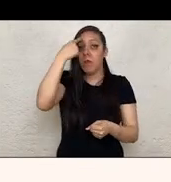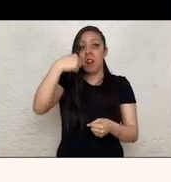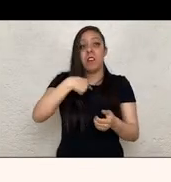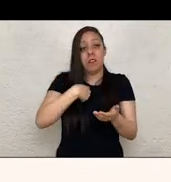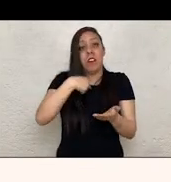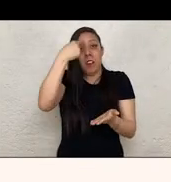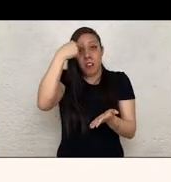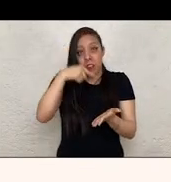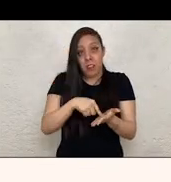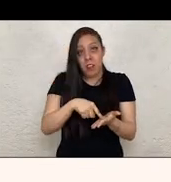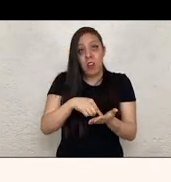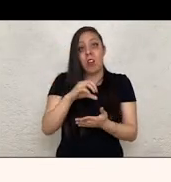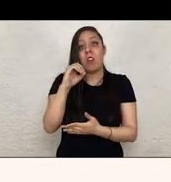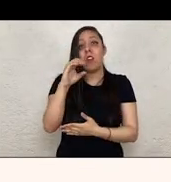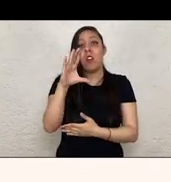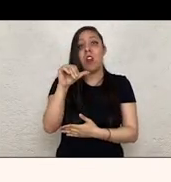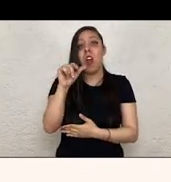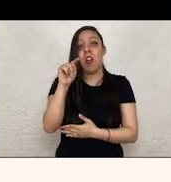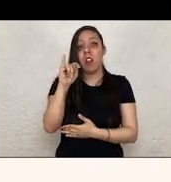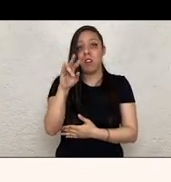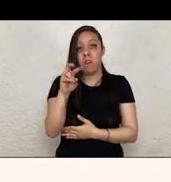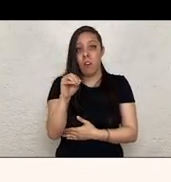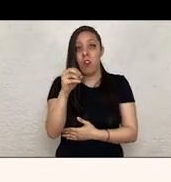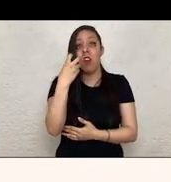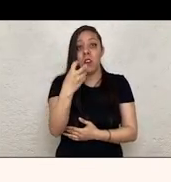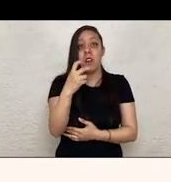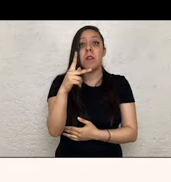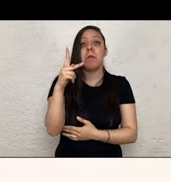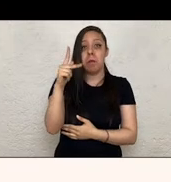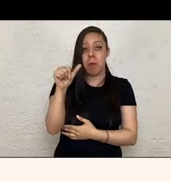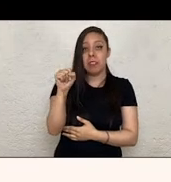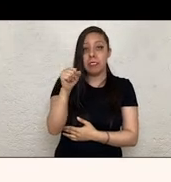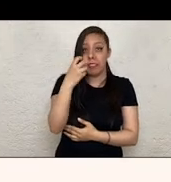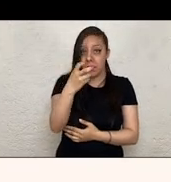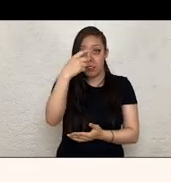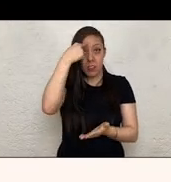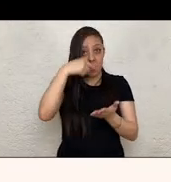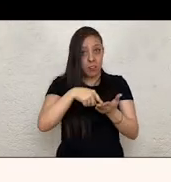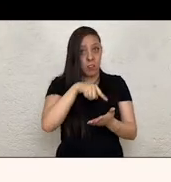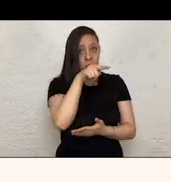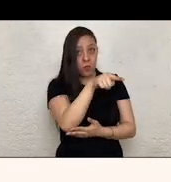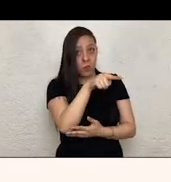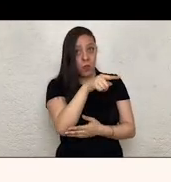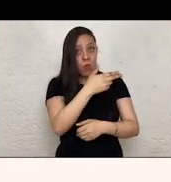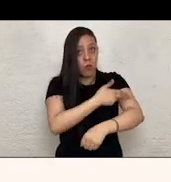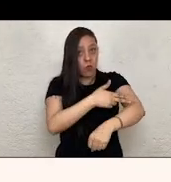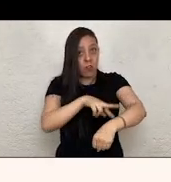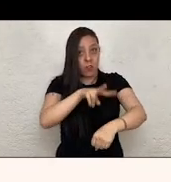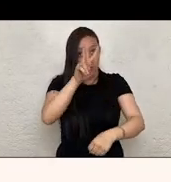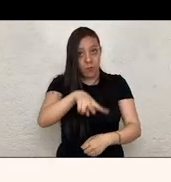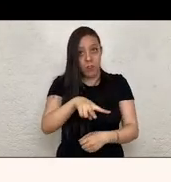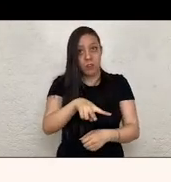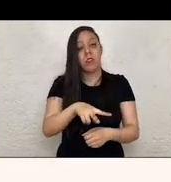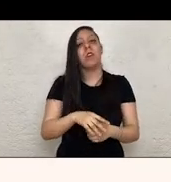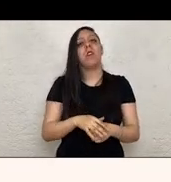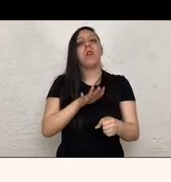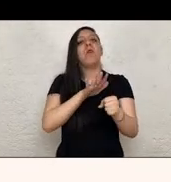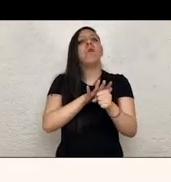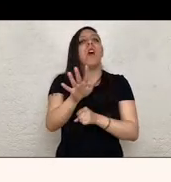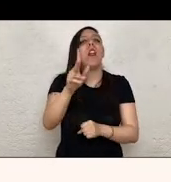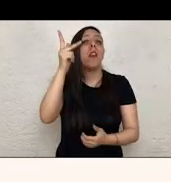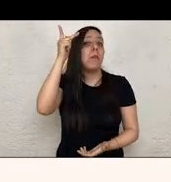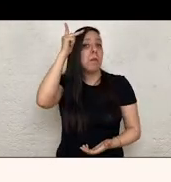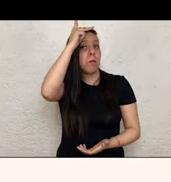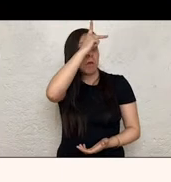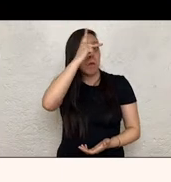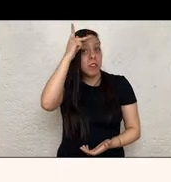colegas, pero a mí me parece que Octavio Paz estaba tratando de hablar honestamente de los efectos